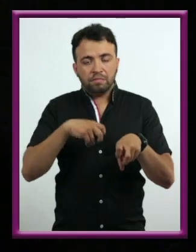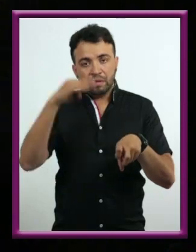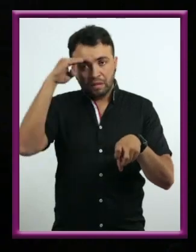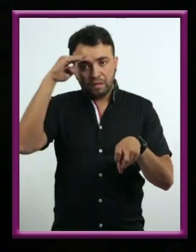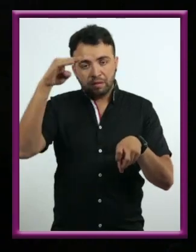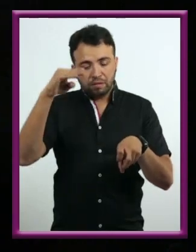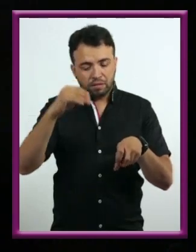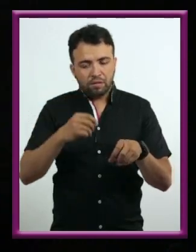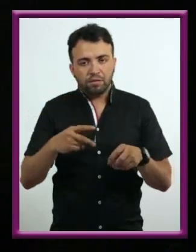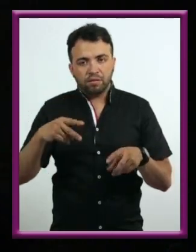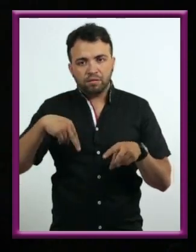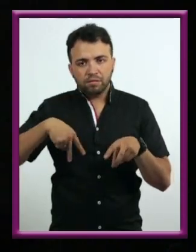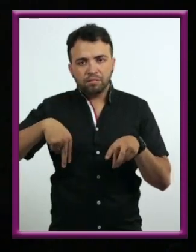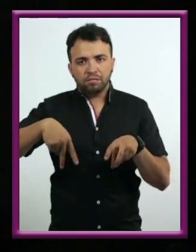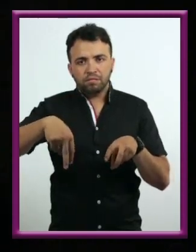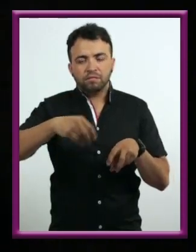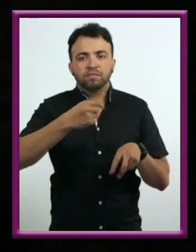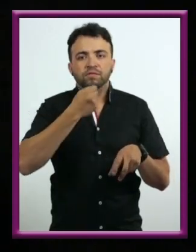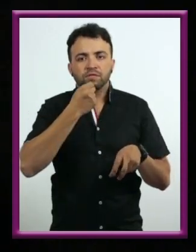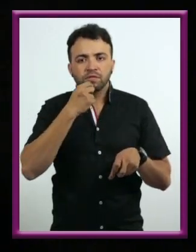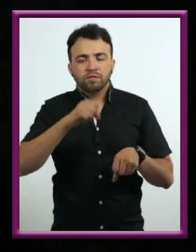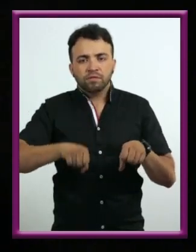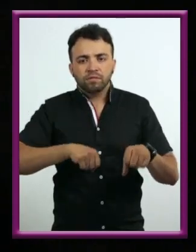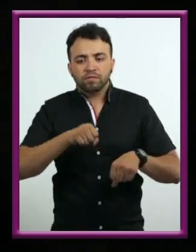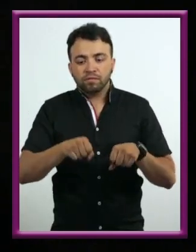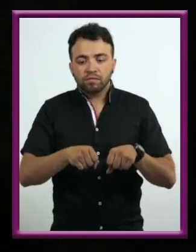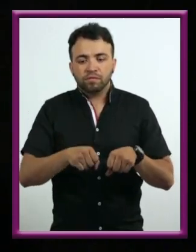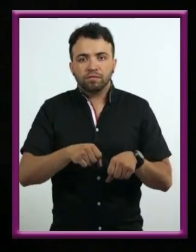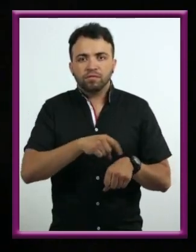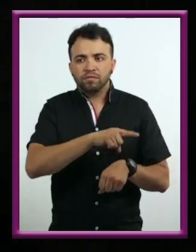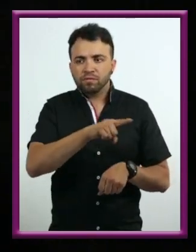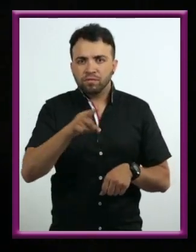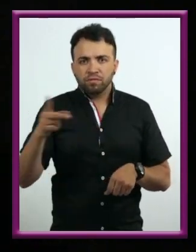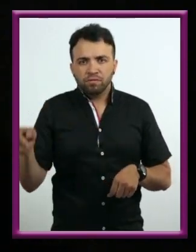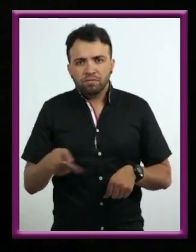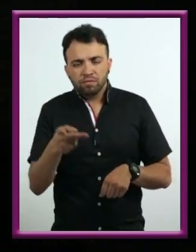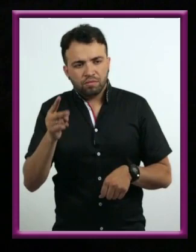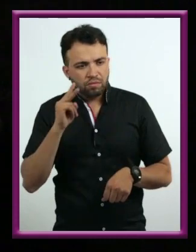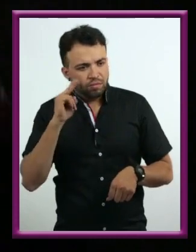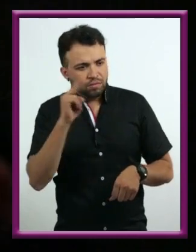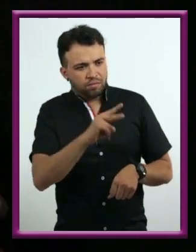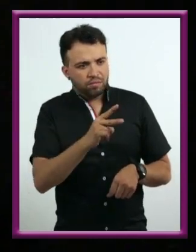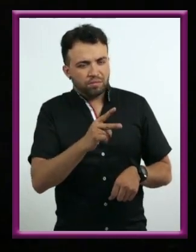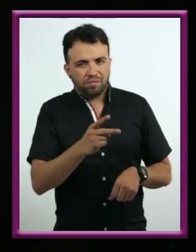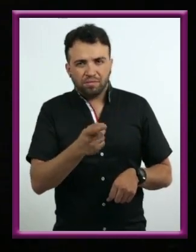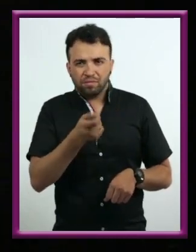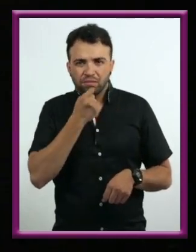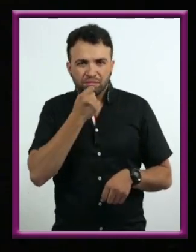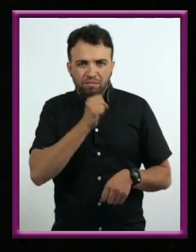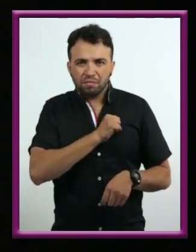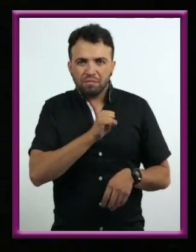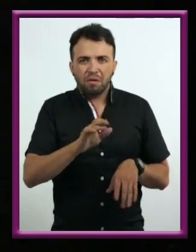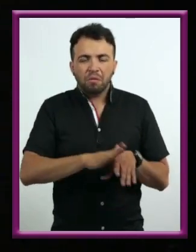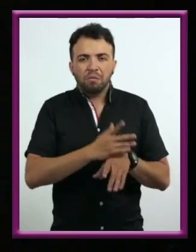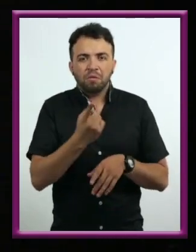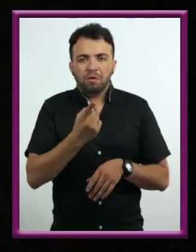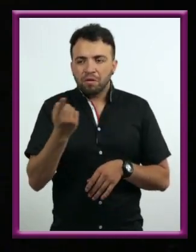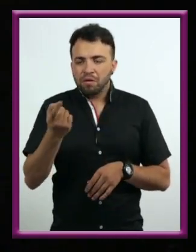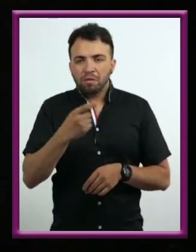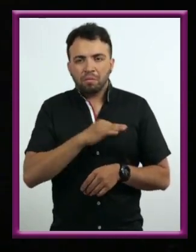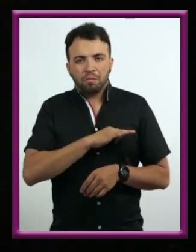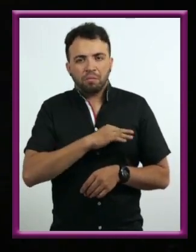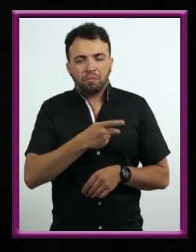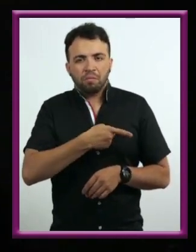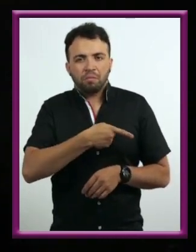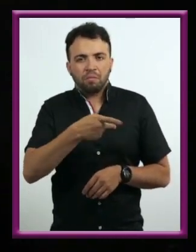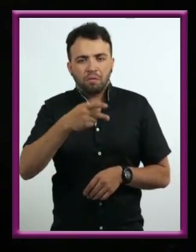caminando y él tan cómodo? Al oír esto, el niño se sintió muy apenado y le pidió al señor cambiar de lugar. Cuando llegaron al siguiente pueblo, la